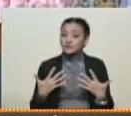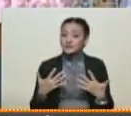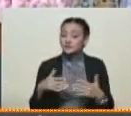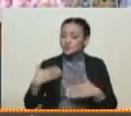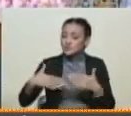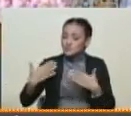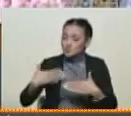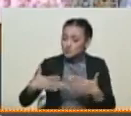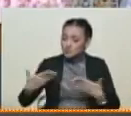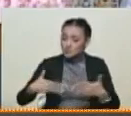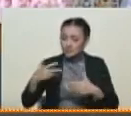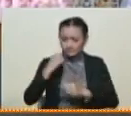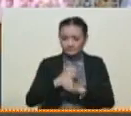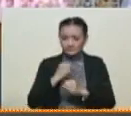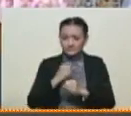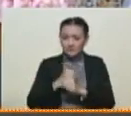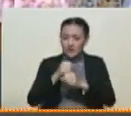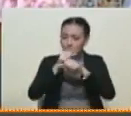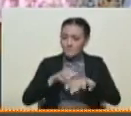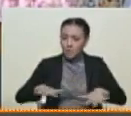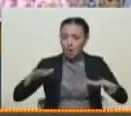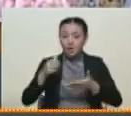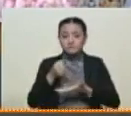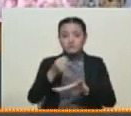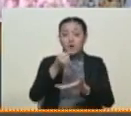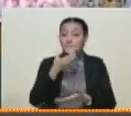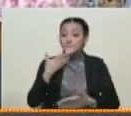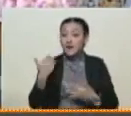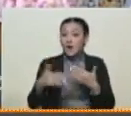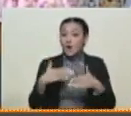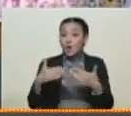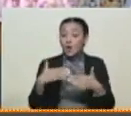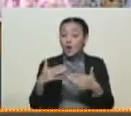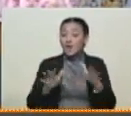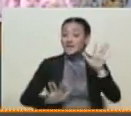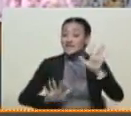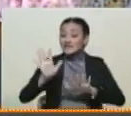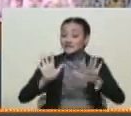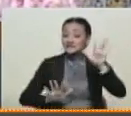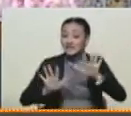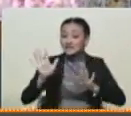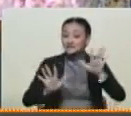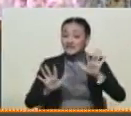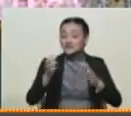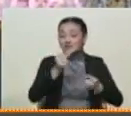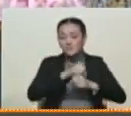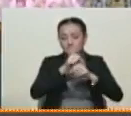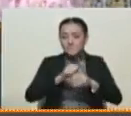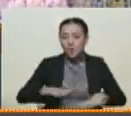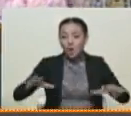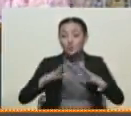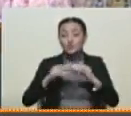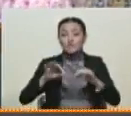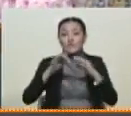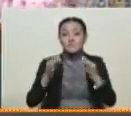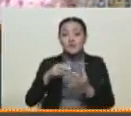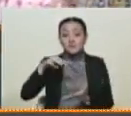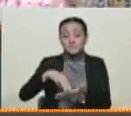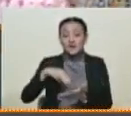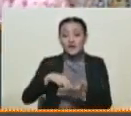trabajar para que la distribución de los CLAP mejore. Nosotros tenemos que llegar quincenalmente a todas las familias de Miranda sin exclusión.